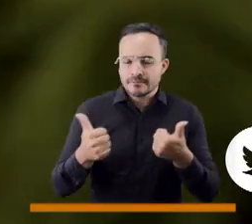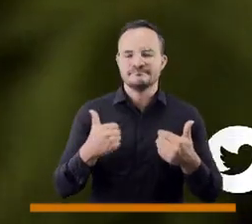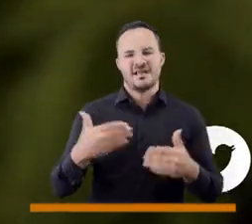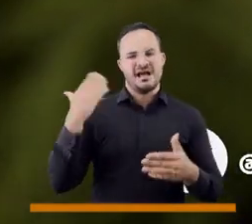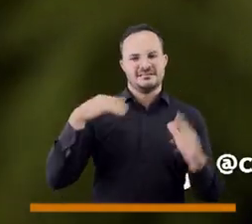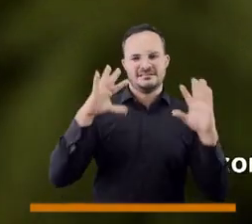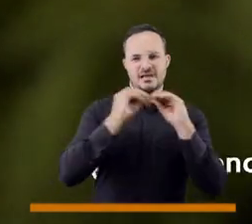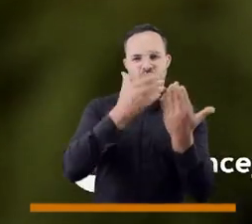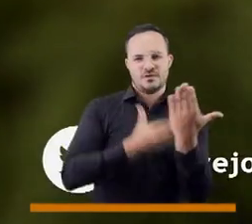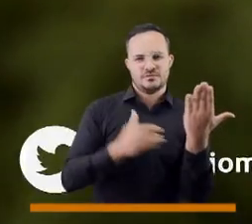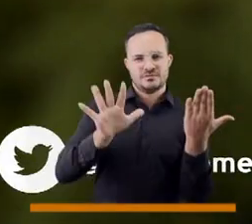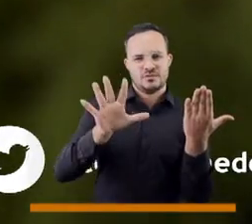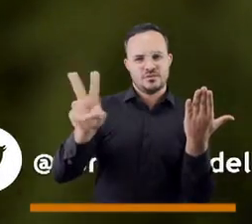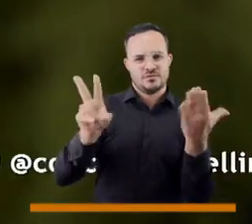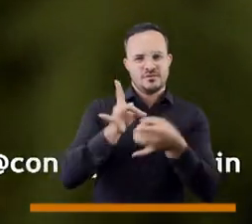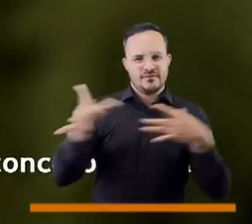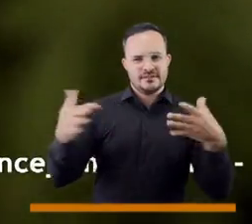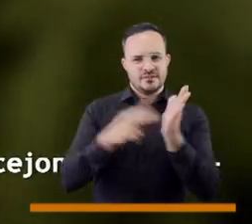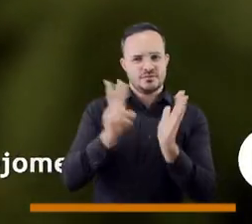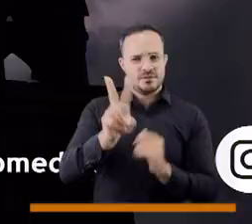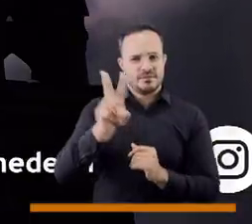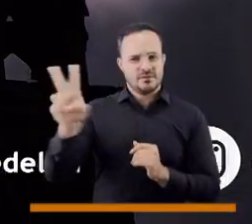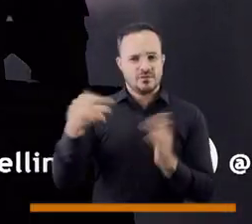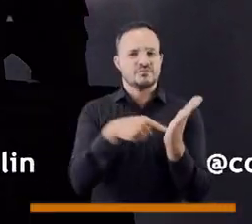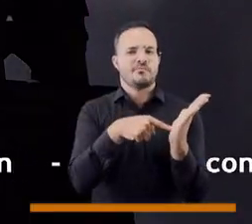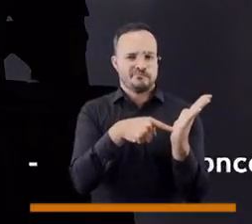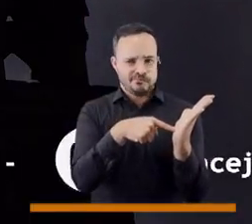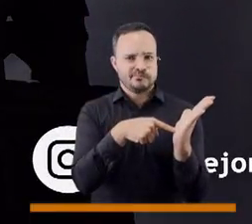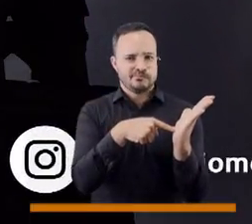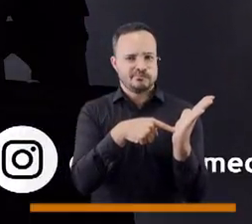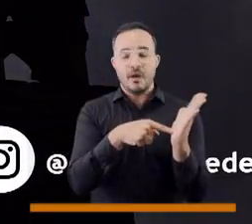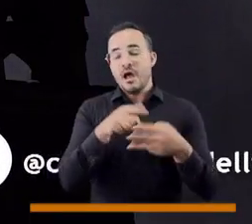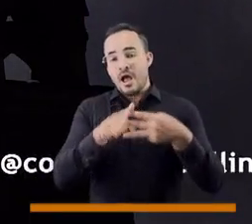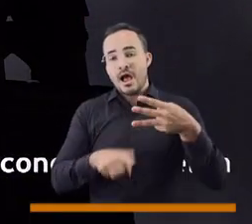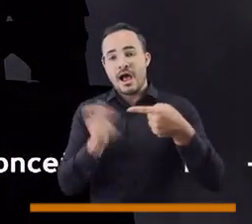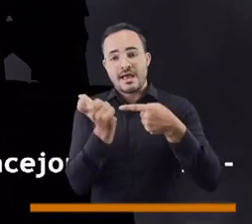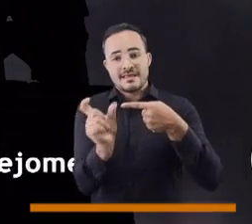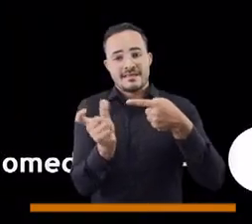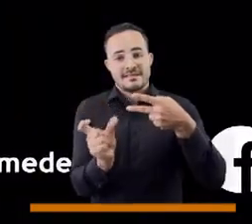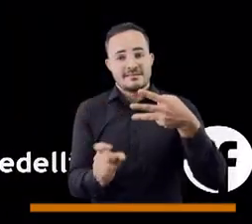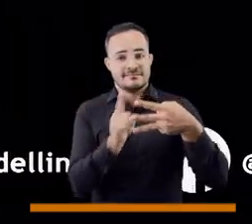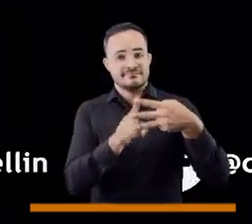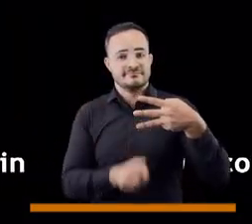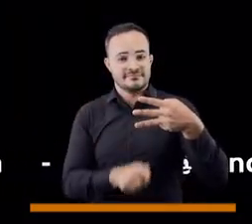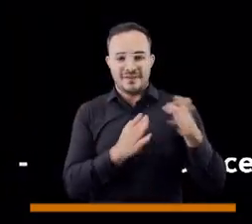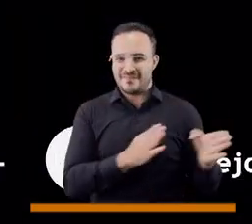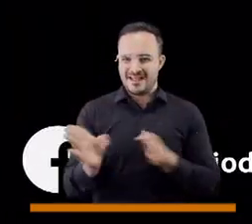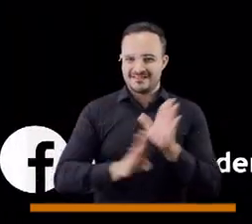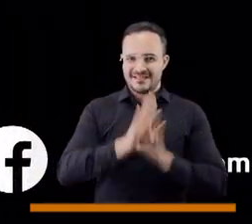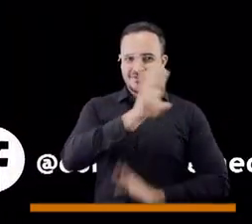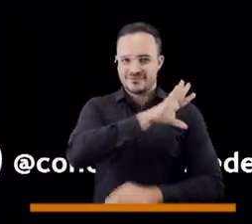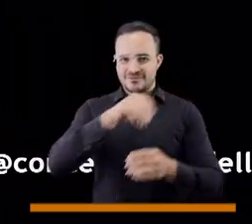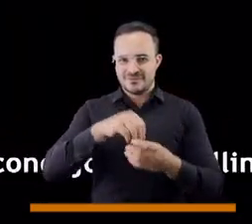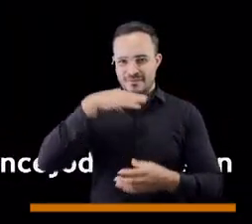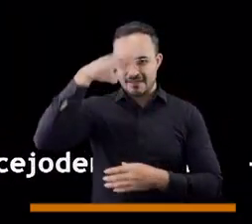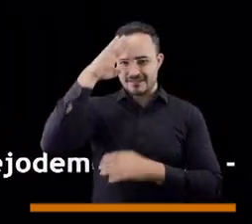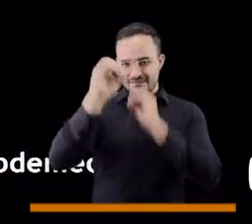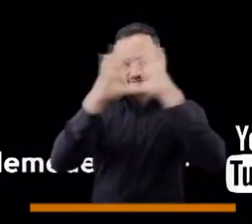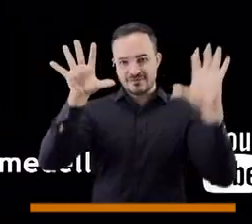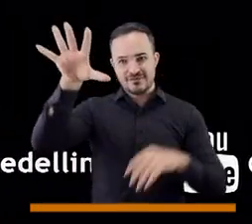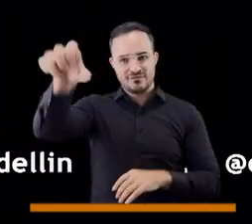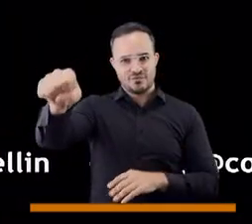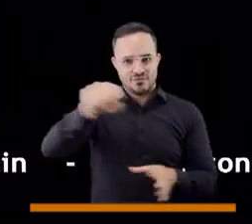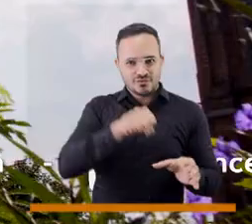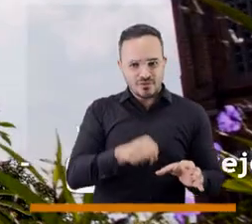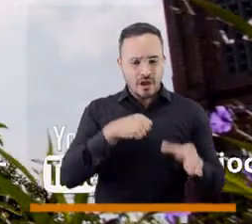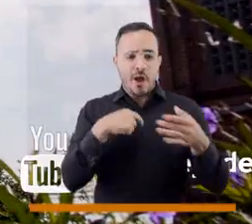de muchos años con el Acuerdo 52 de 2022 e incluido con 3 indicadores en el Plan de Desarrollo de la